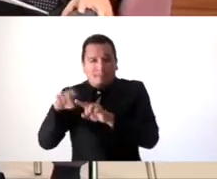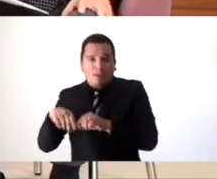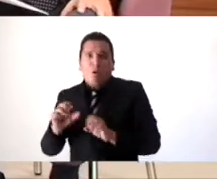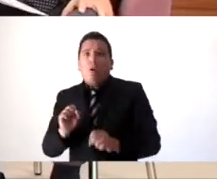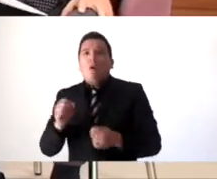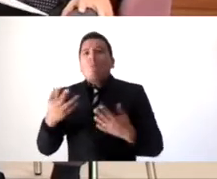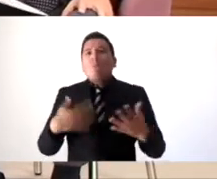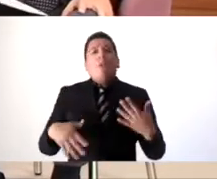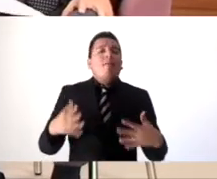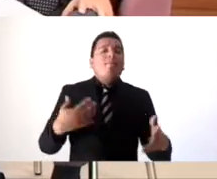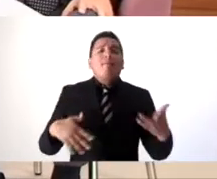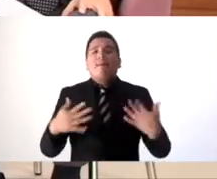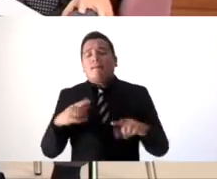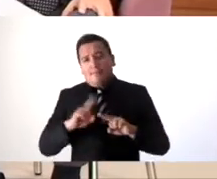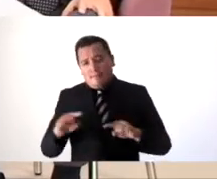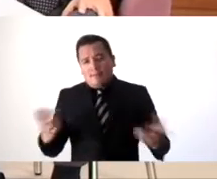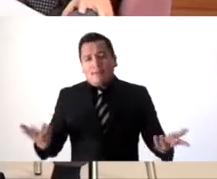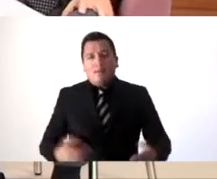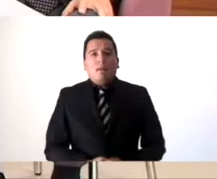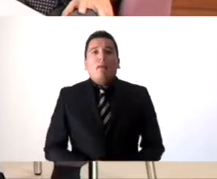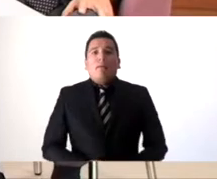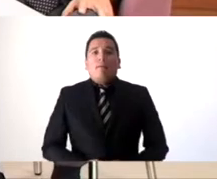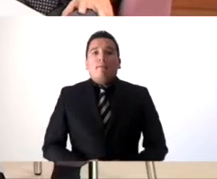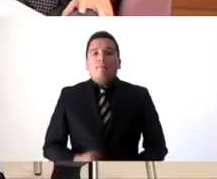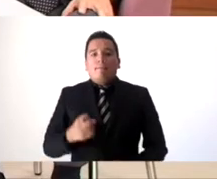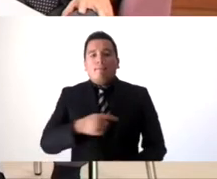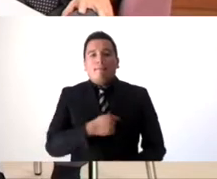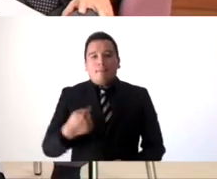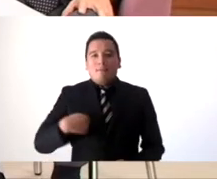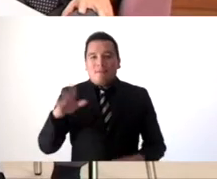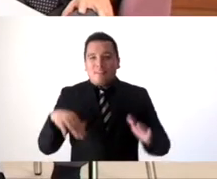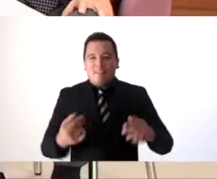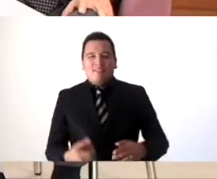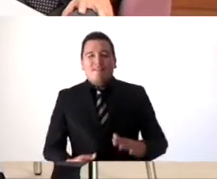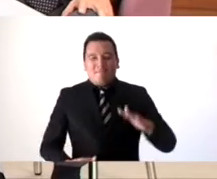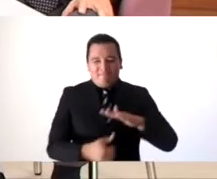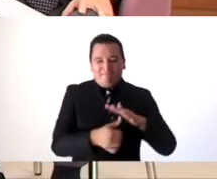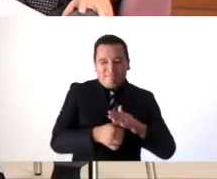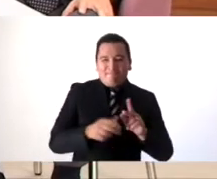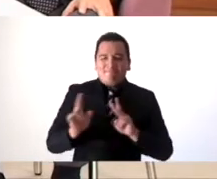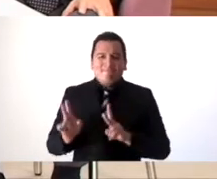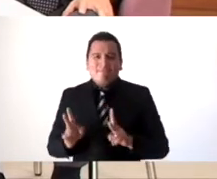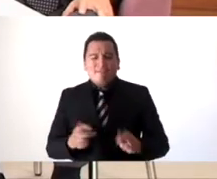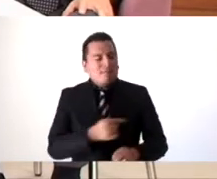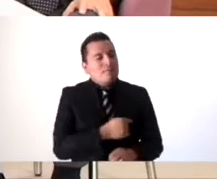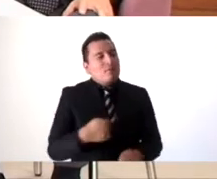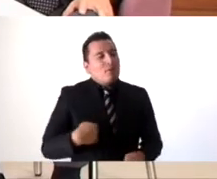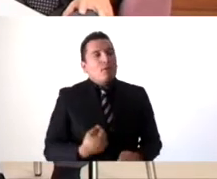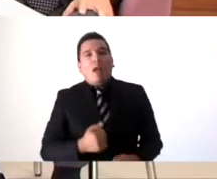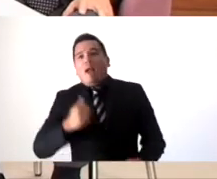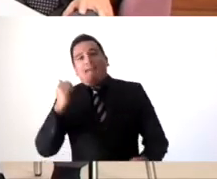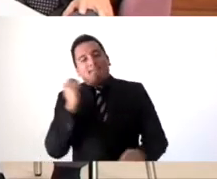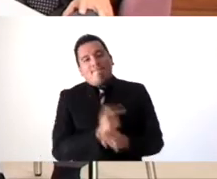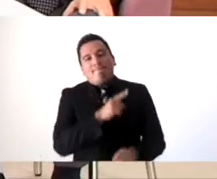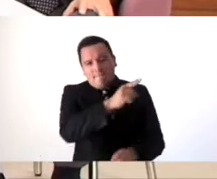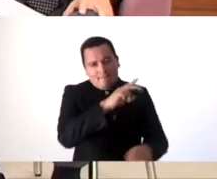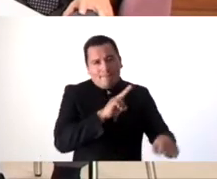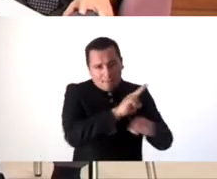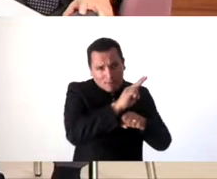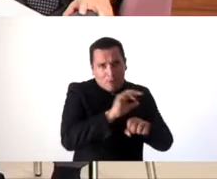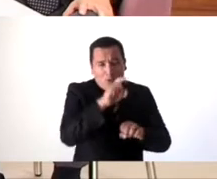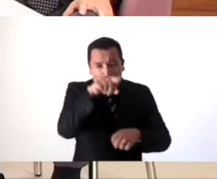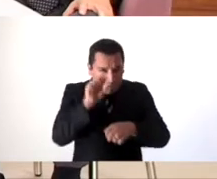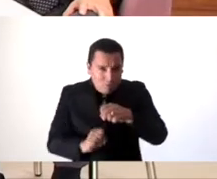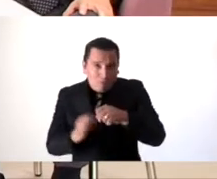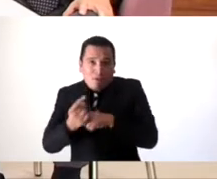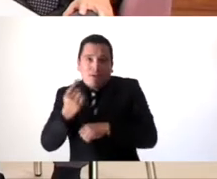otros lados y tienen un tono de voz distinto. Muchas veces cuando estamos en unas mesas, y tú lo sabrás muy bien, nos reconocemos por el